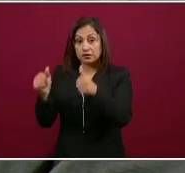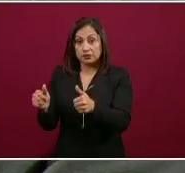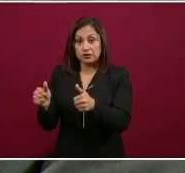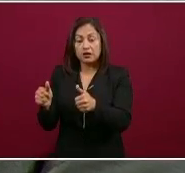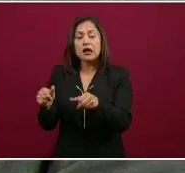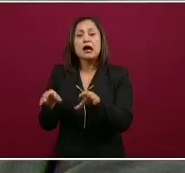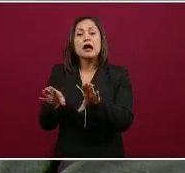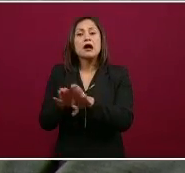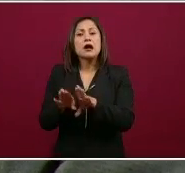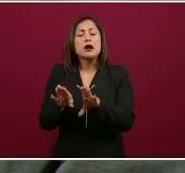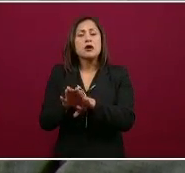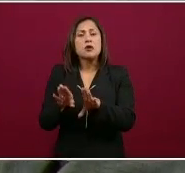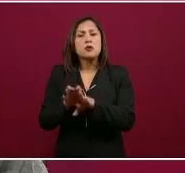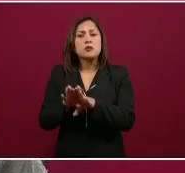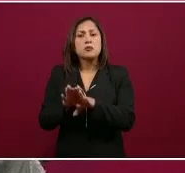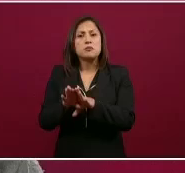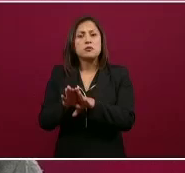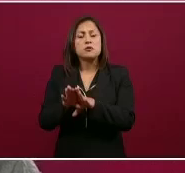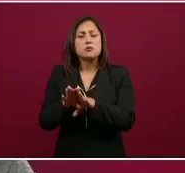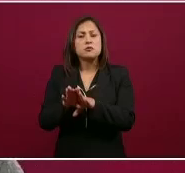ayudar para que